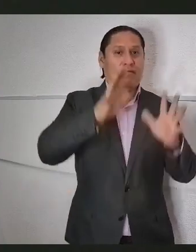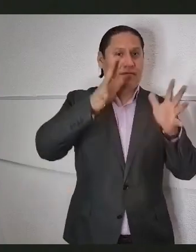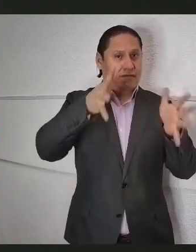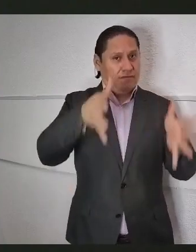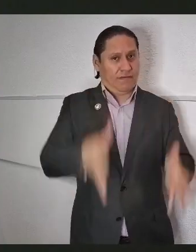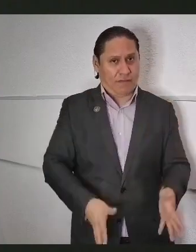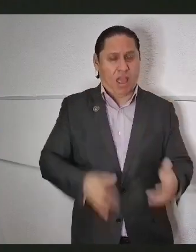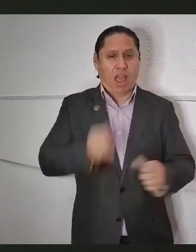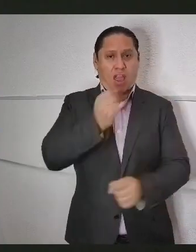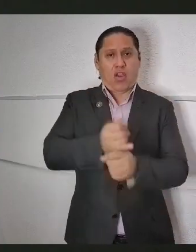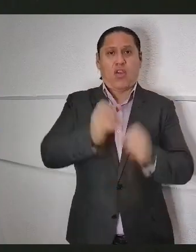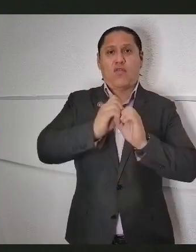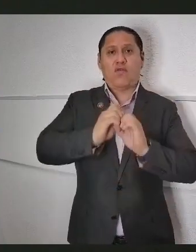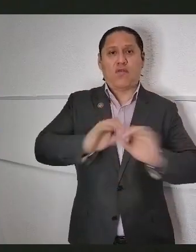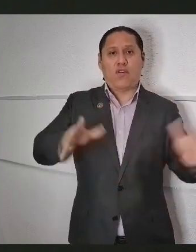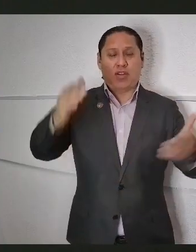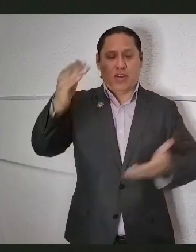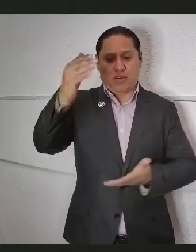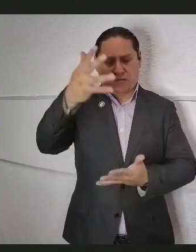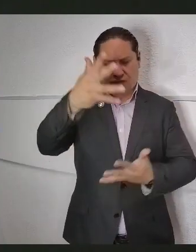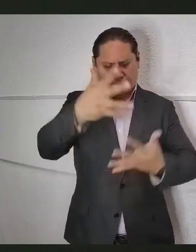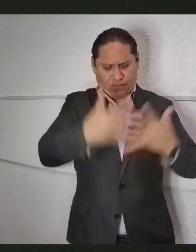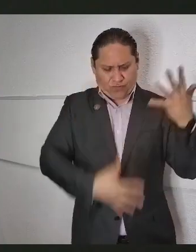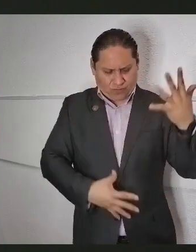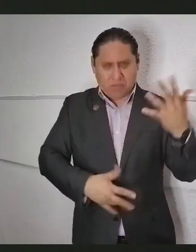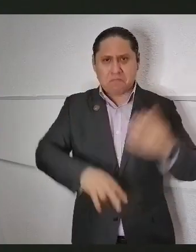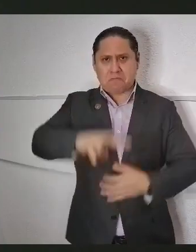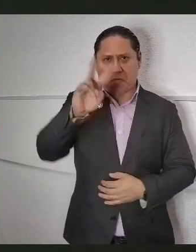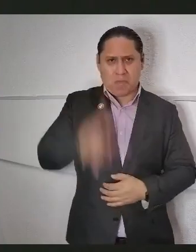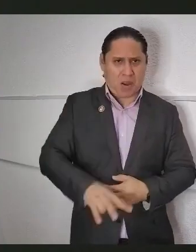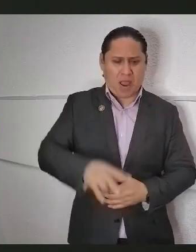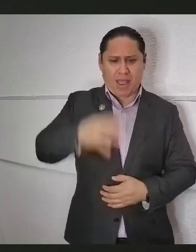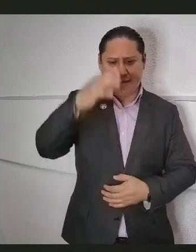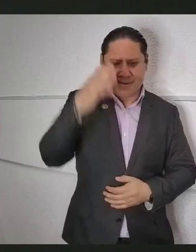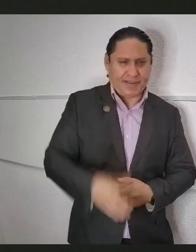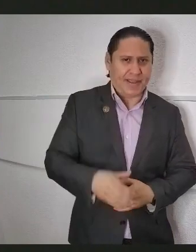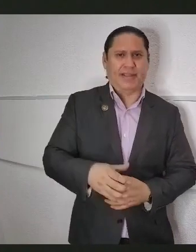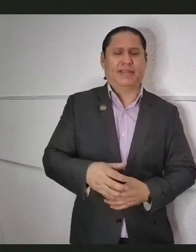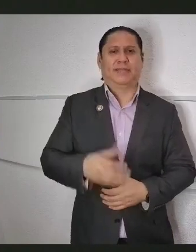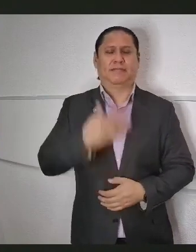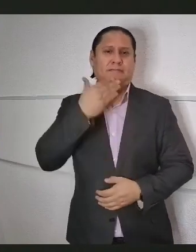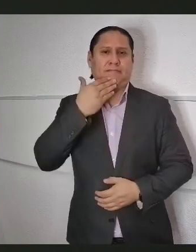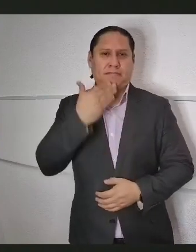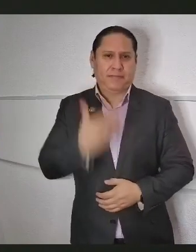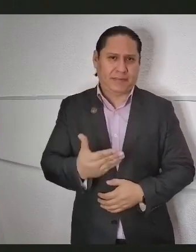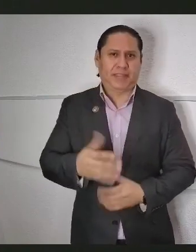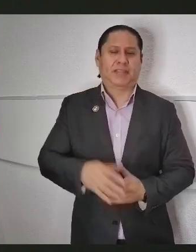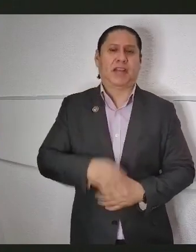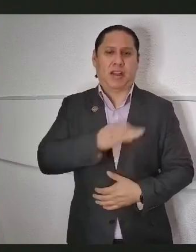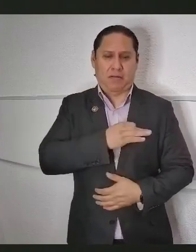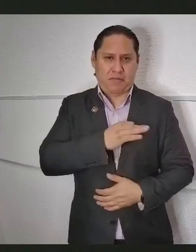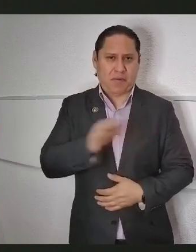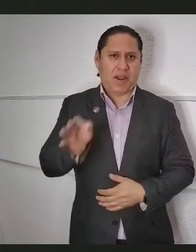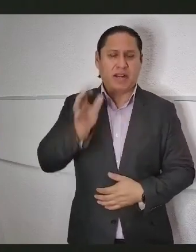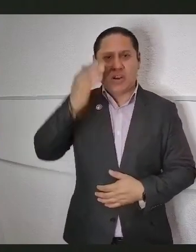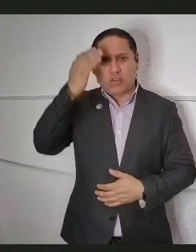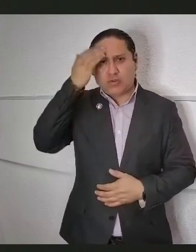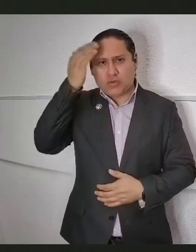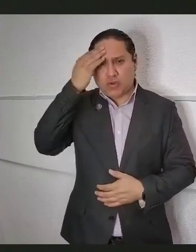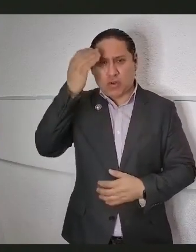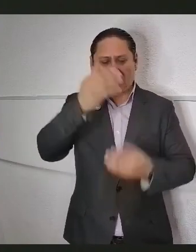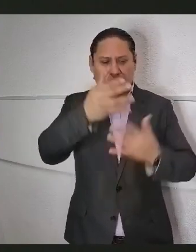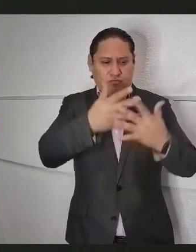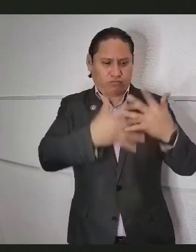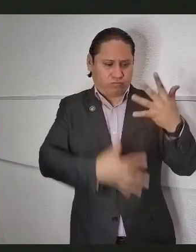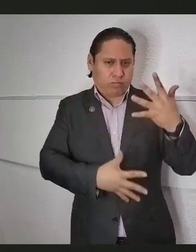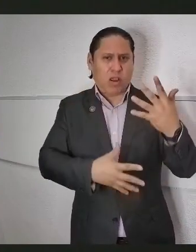proporcionar información de calidez, veraz y oportuna, con ello facilitar el conocimiento de datos para la toma